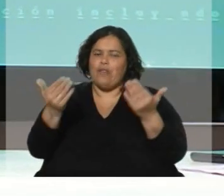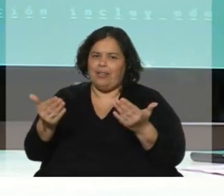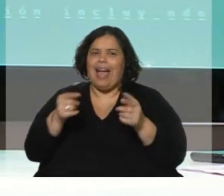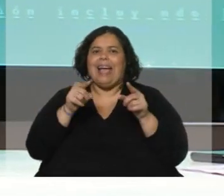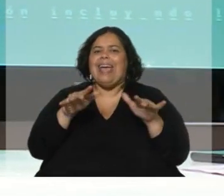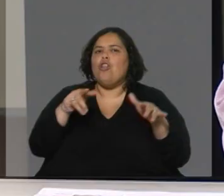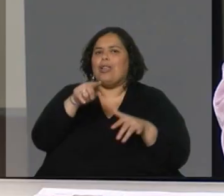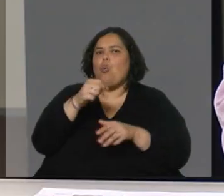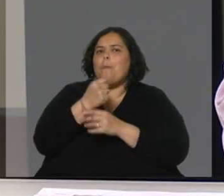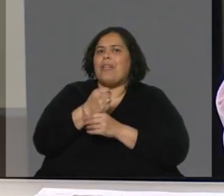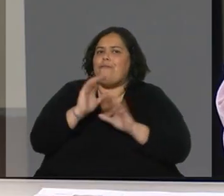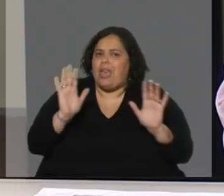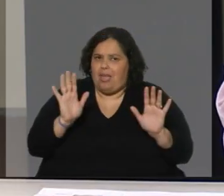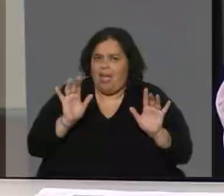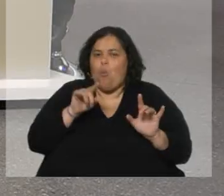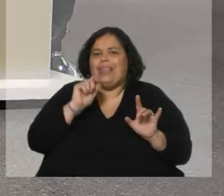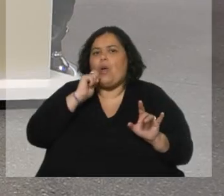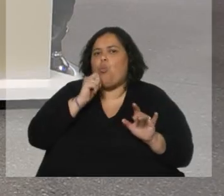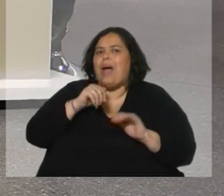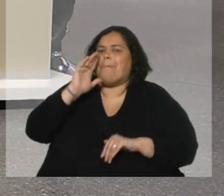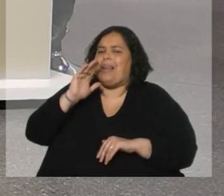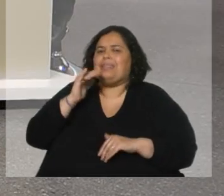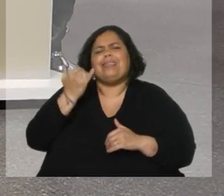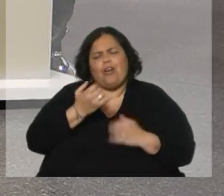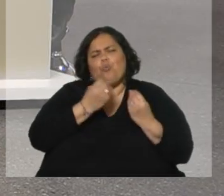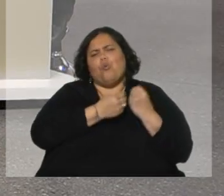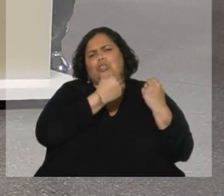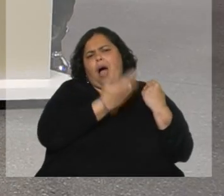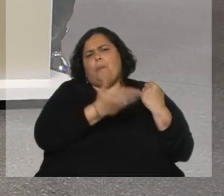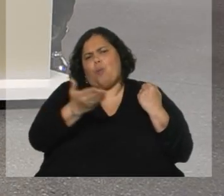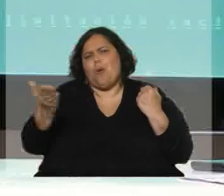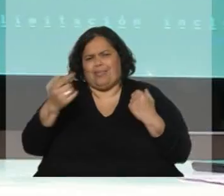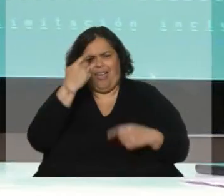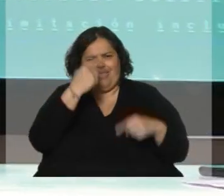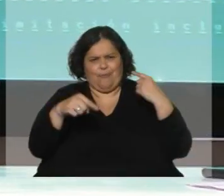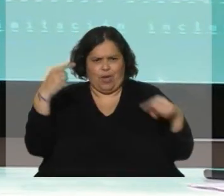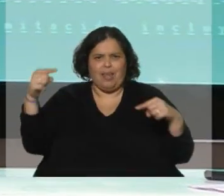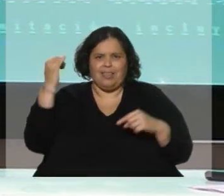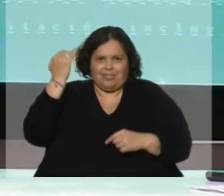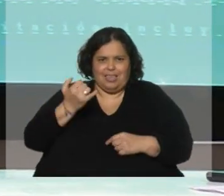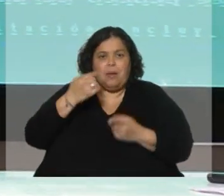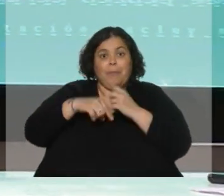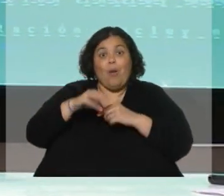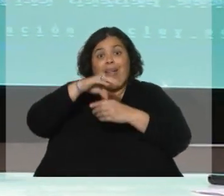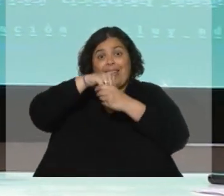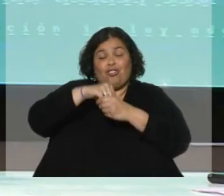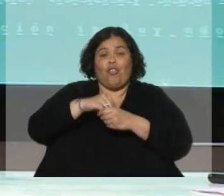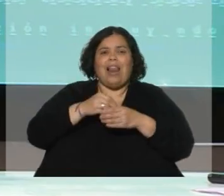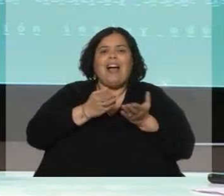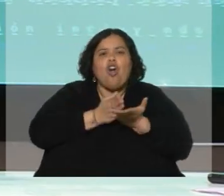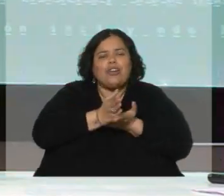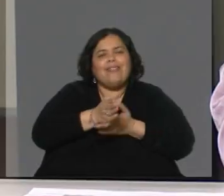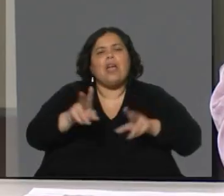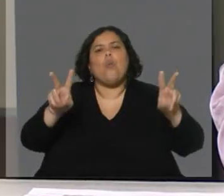prefiere Por eso yo tengo varios propuestas la corriente wilsonista hoy en el partido